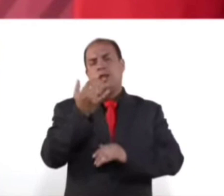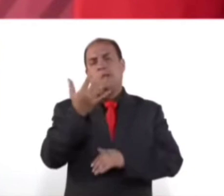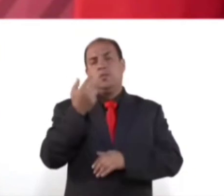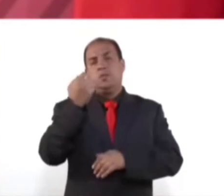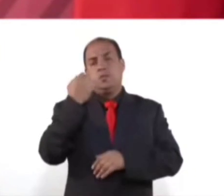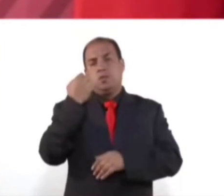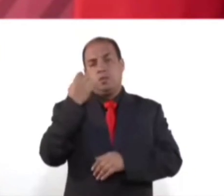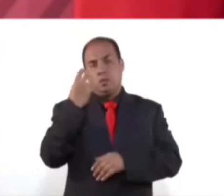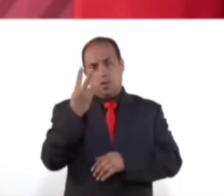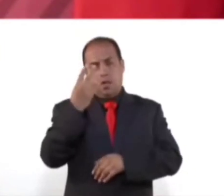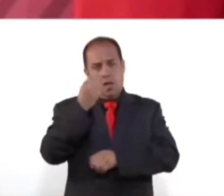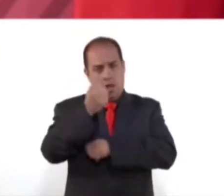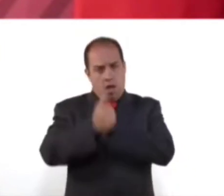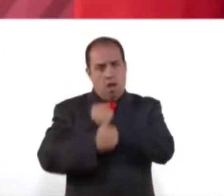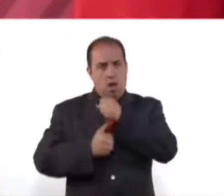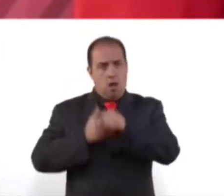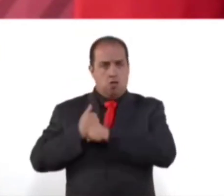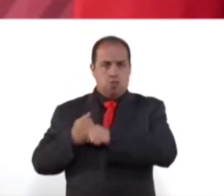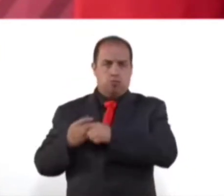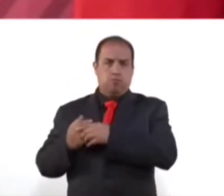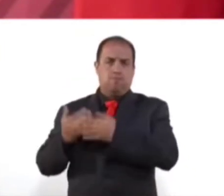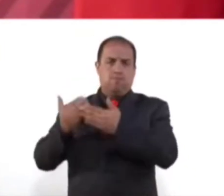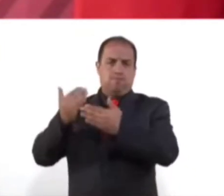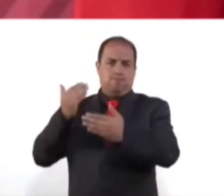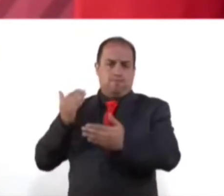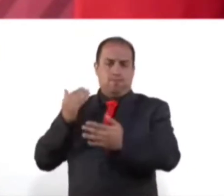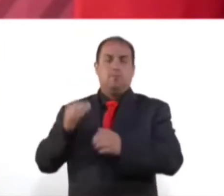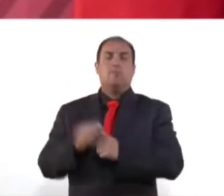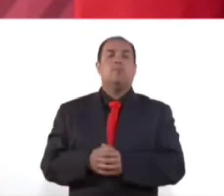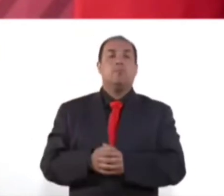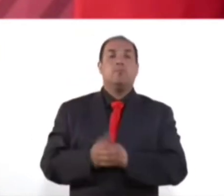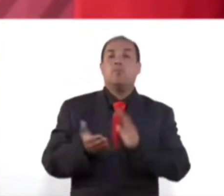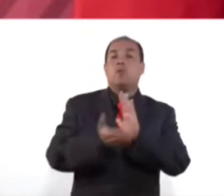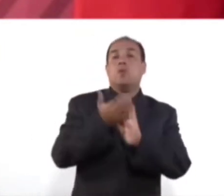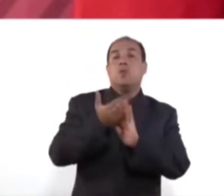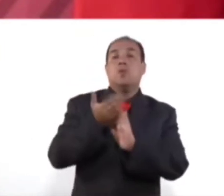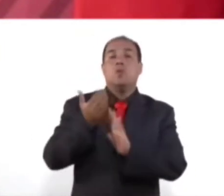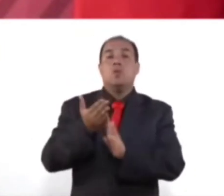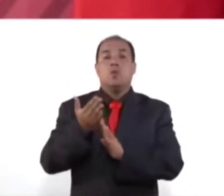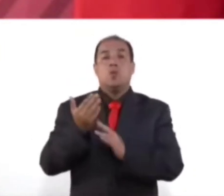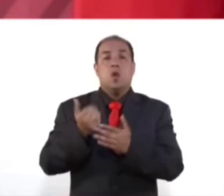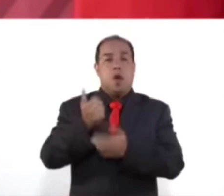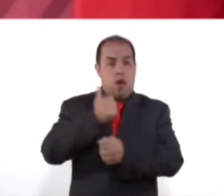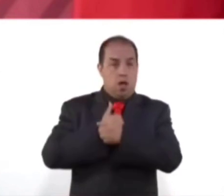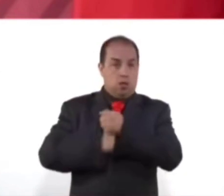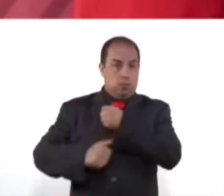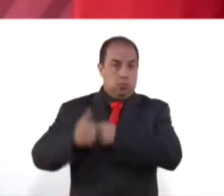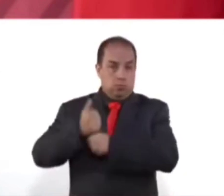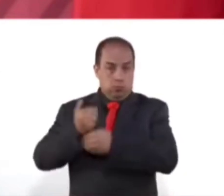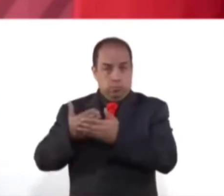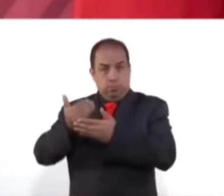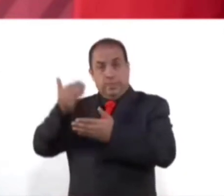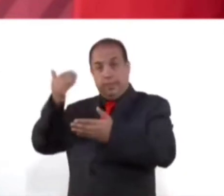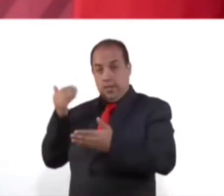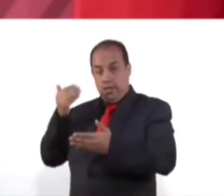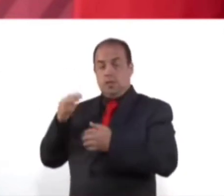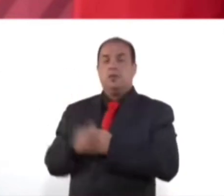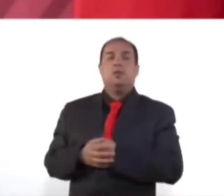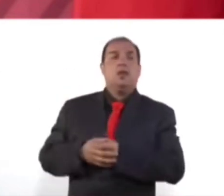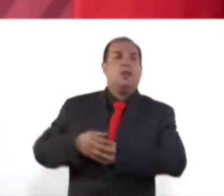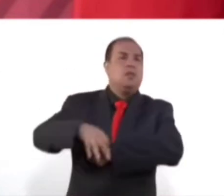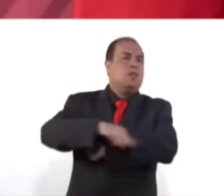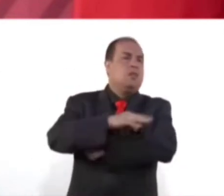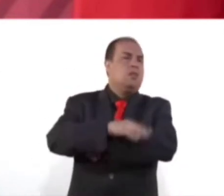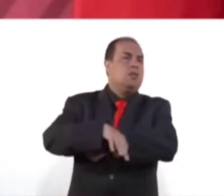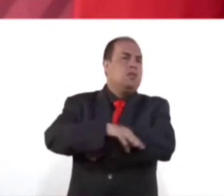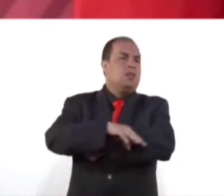53 años y se construyó, empezó a construirse unos años antes, se diseñó a principios